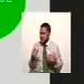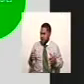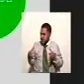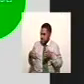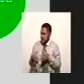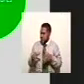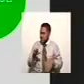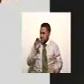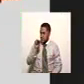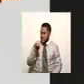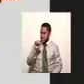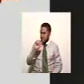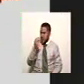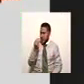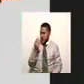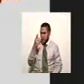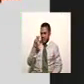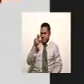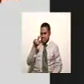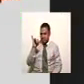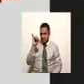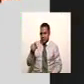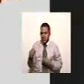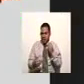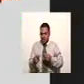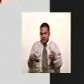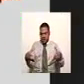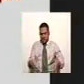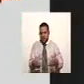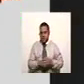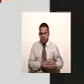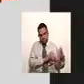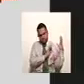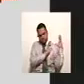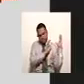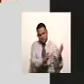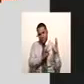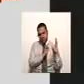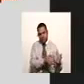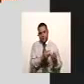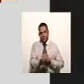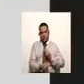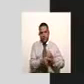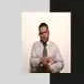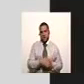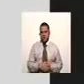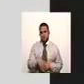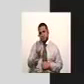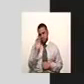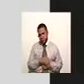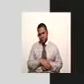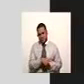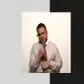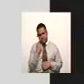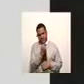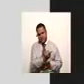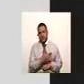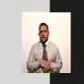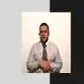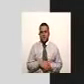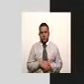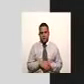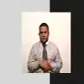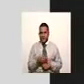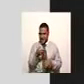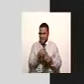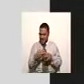esos obstáculos que hay a la movilización permanente de carga. También lo insiste la OCDE en las prácticas, en las mejores prácticas para los sistemas de